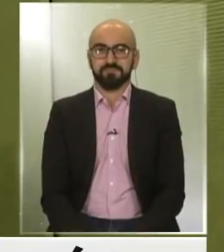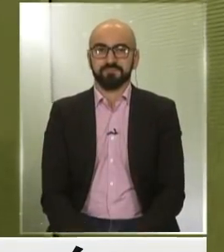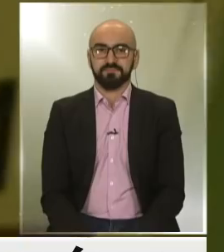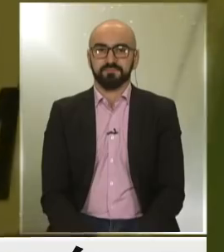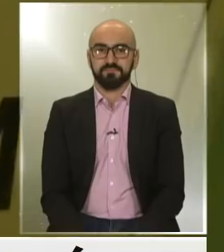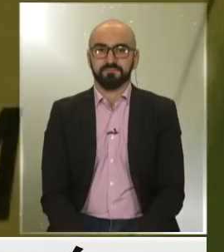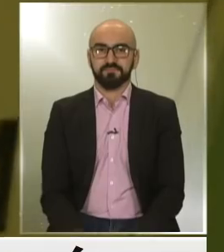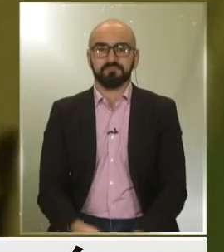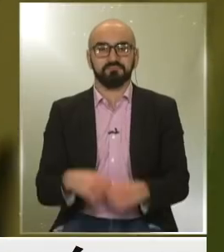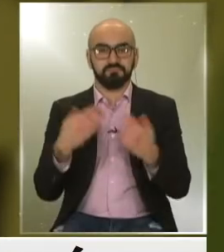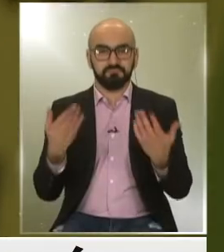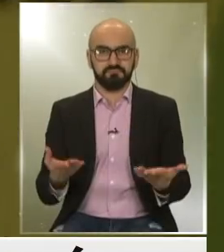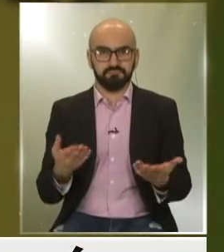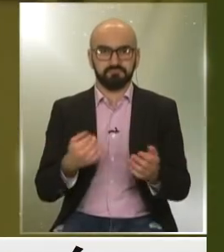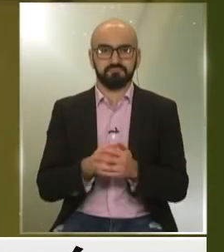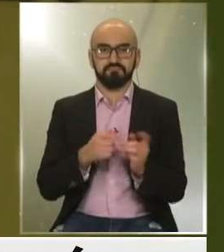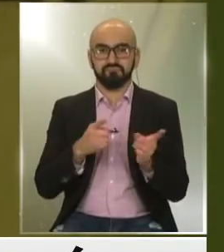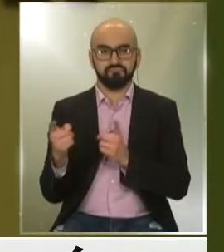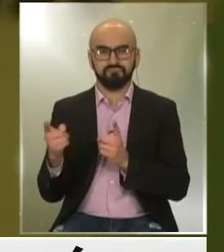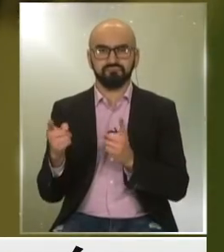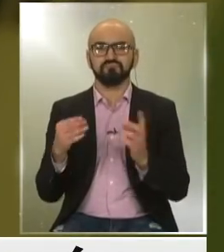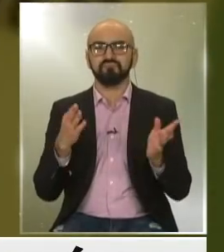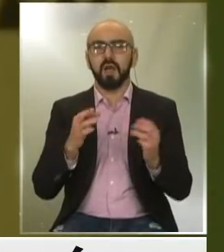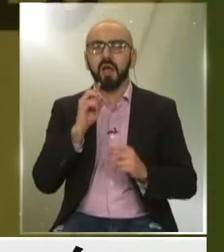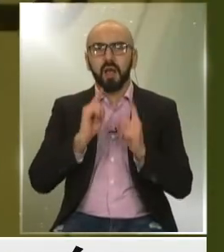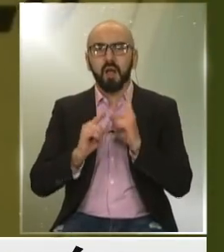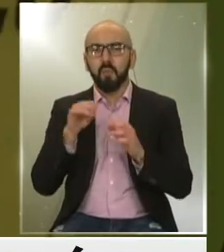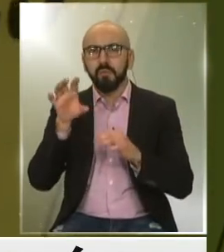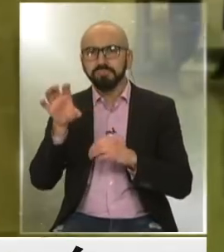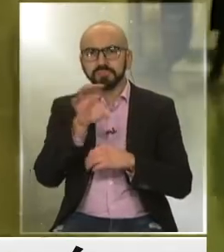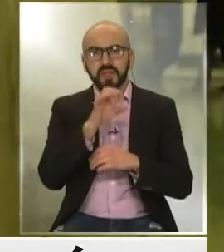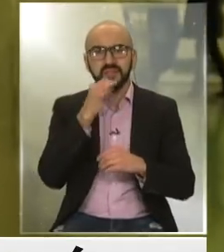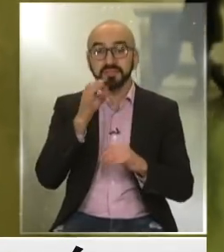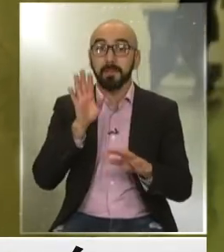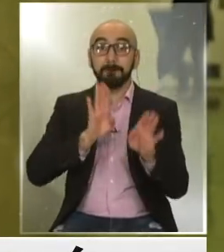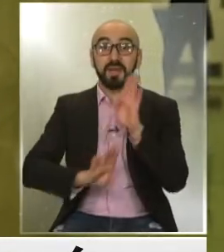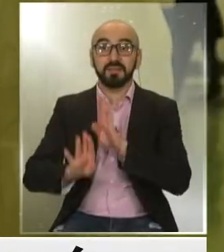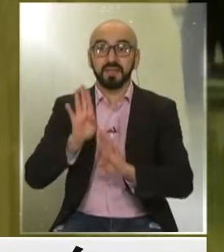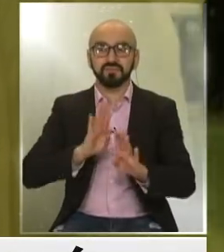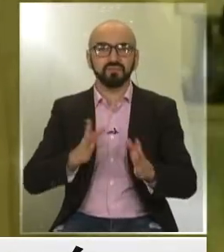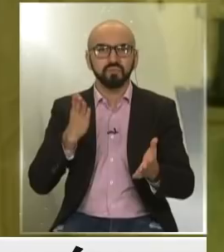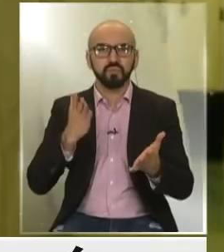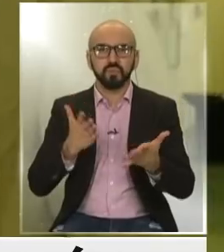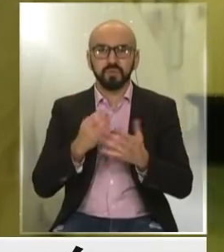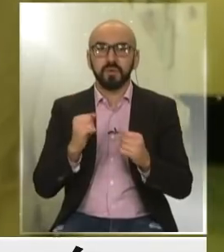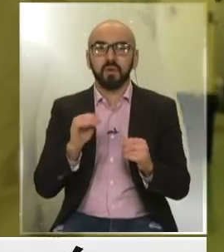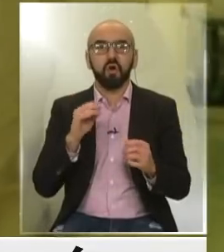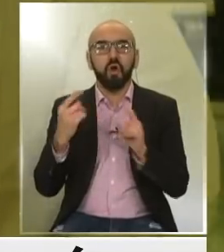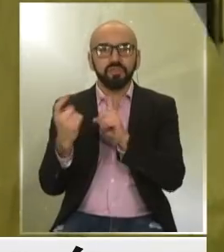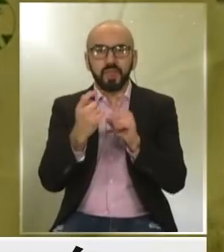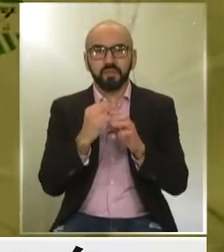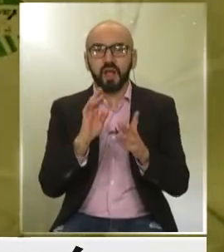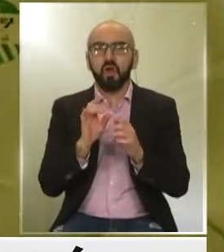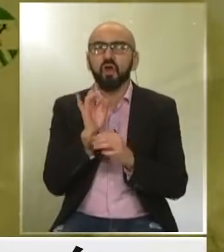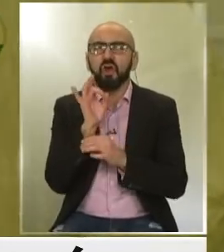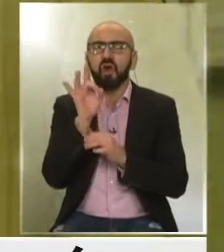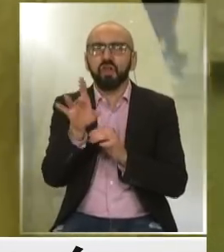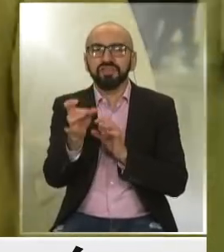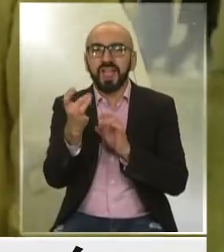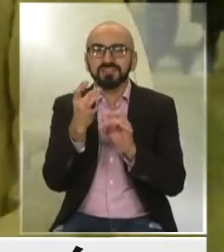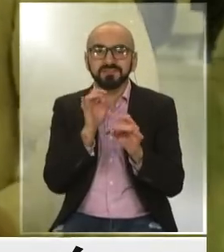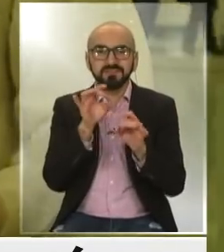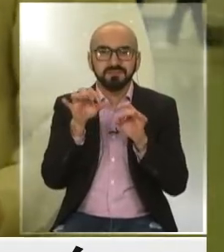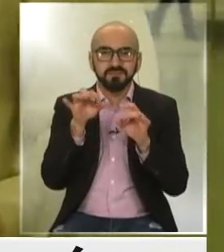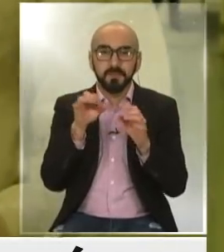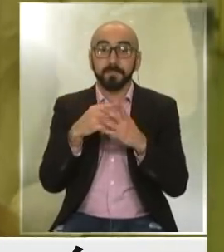Para poder entrar a estos box, ponen algunos letreros como este que dice precaución estricta, contacto y gotitas. Eso quiere decir que hay que